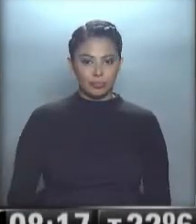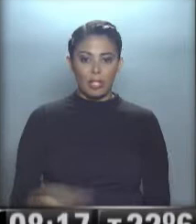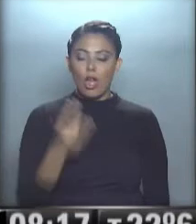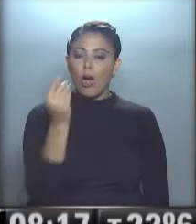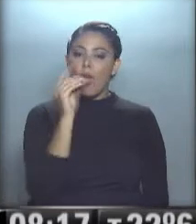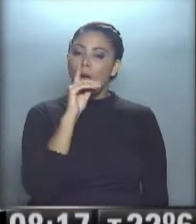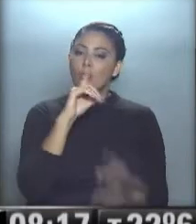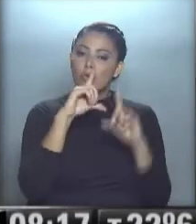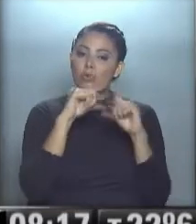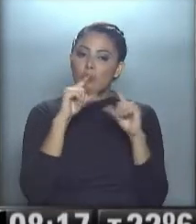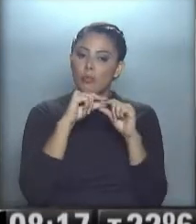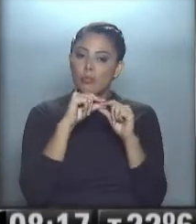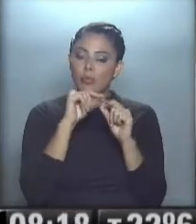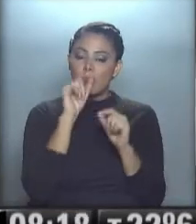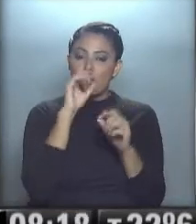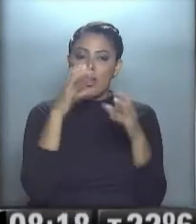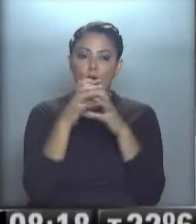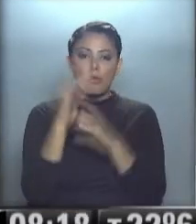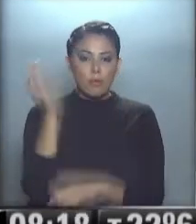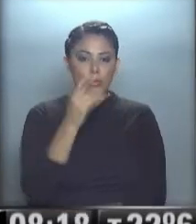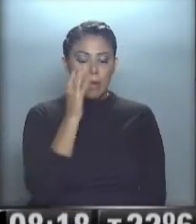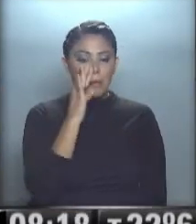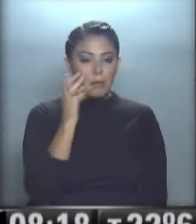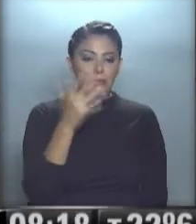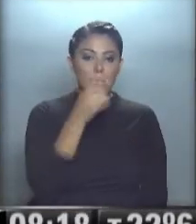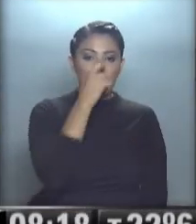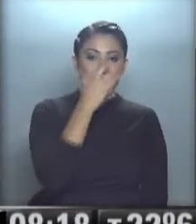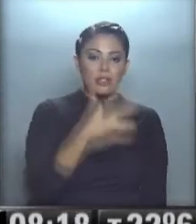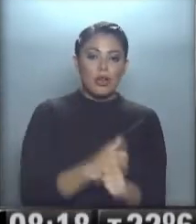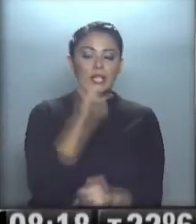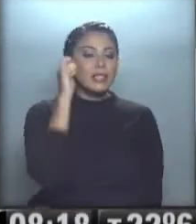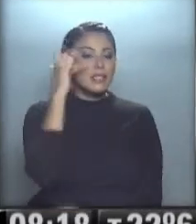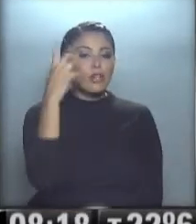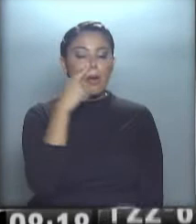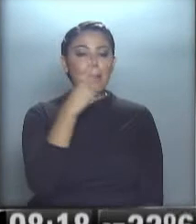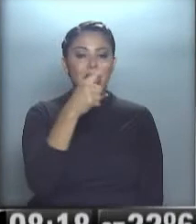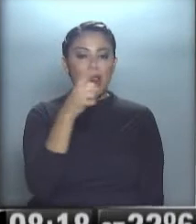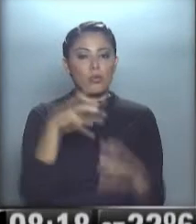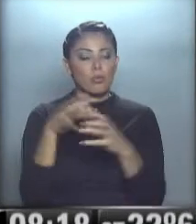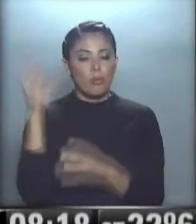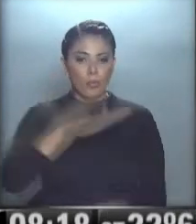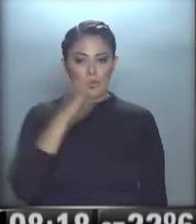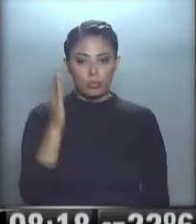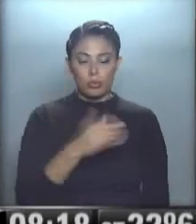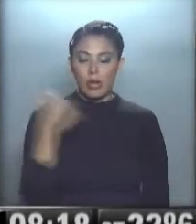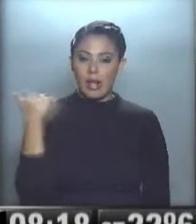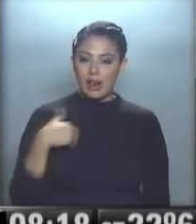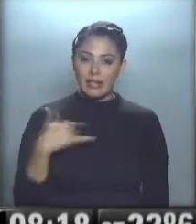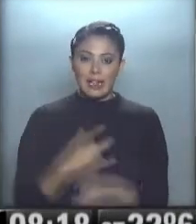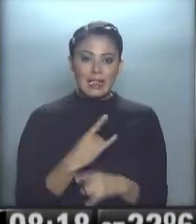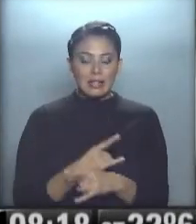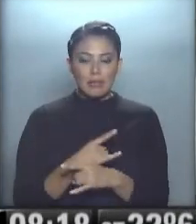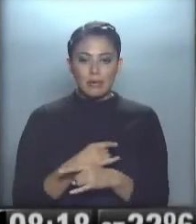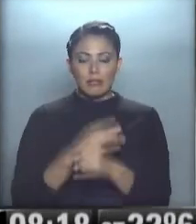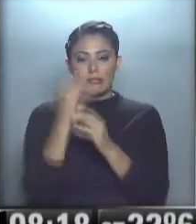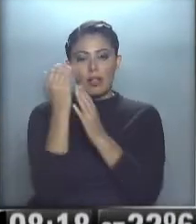número de productores que producen miel, pero puede ser entre 25 a 35 mil productores y Argentina está siempre entre los primeros